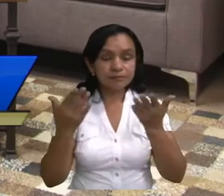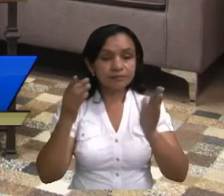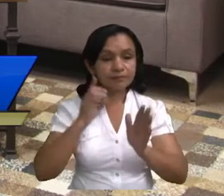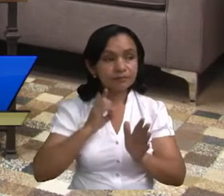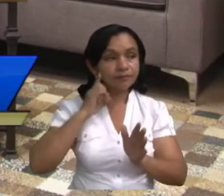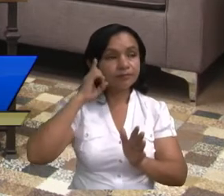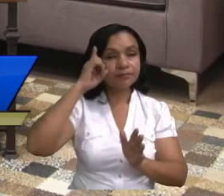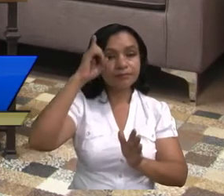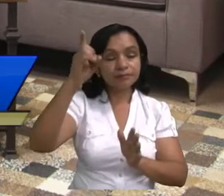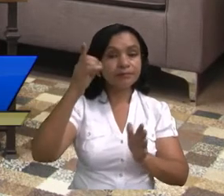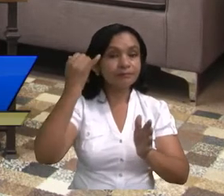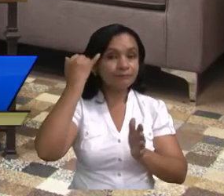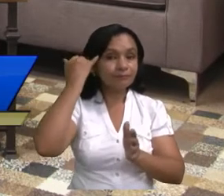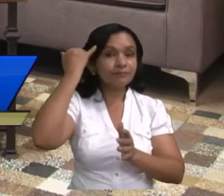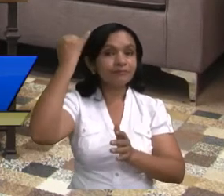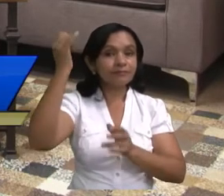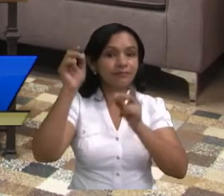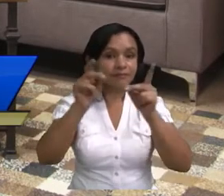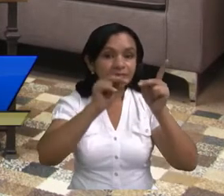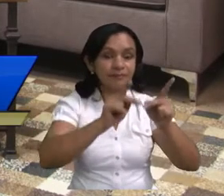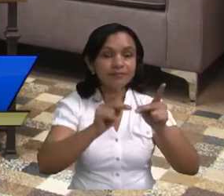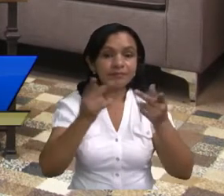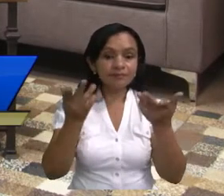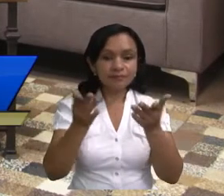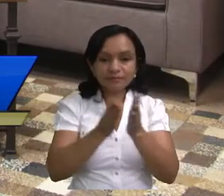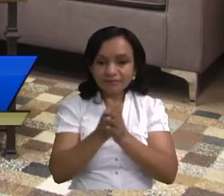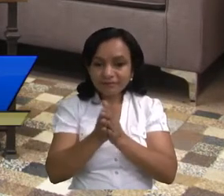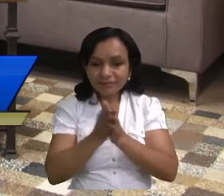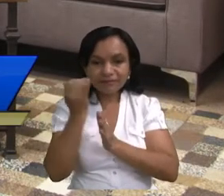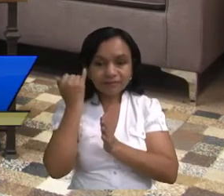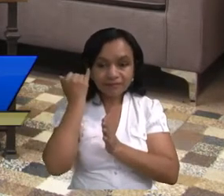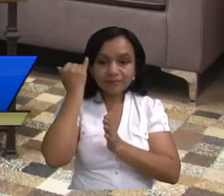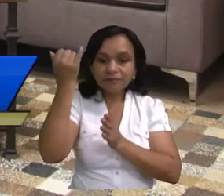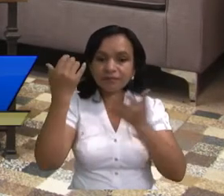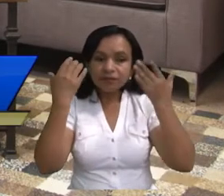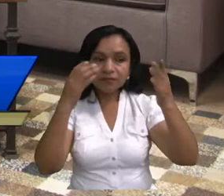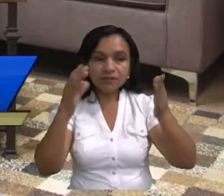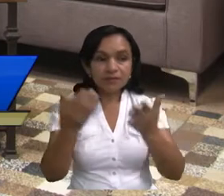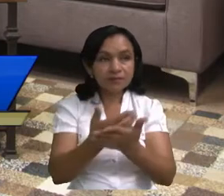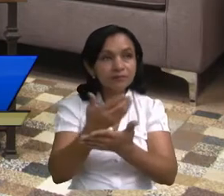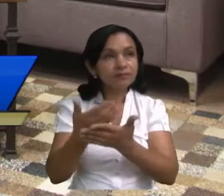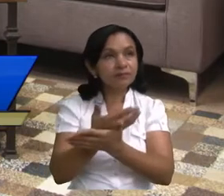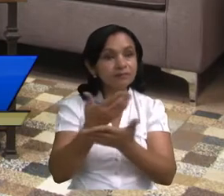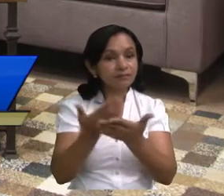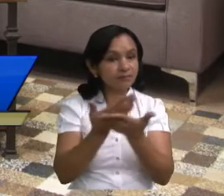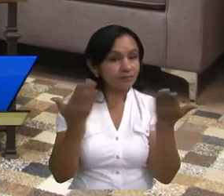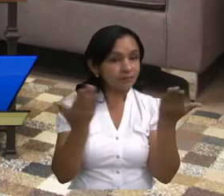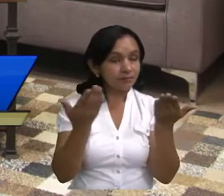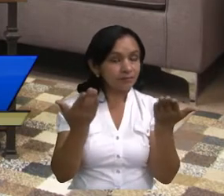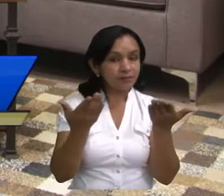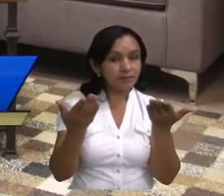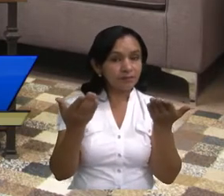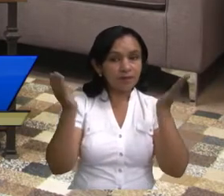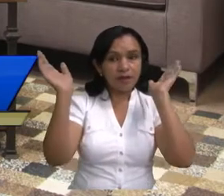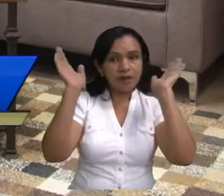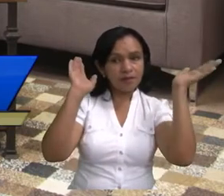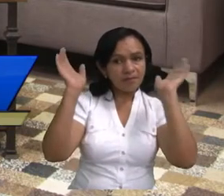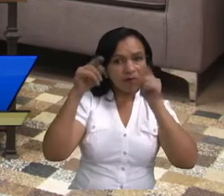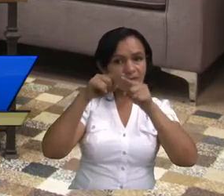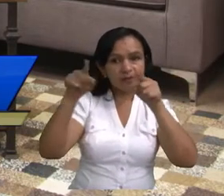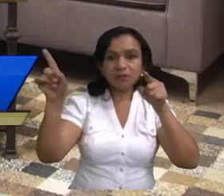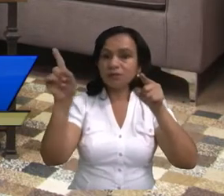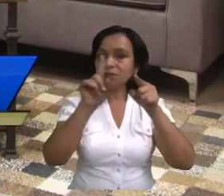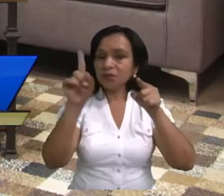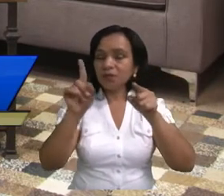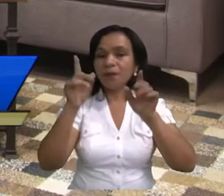de la creatividad, la innovación, el emprendimiento, pero no pensando en el mercado, sino pensando en